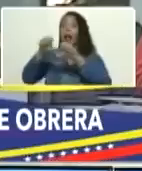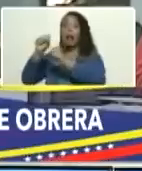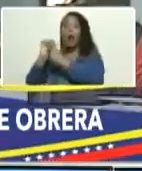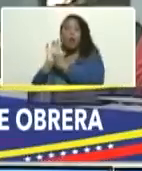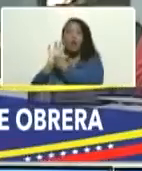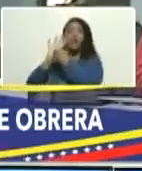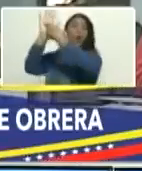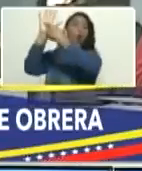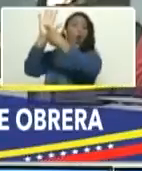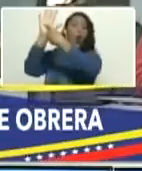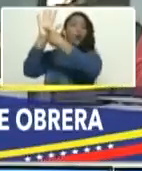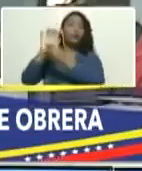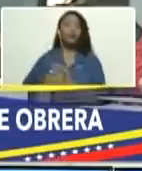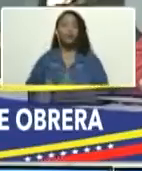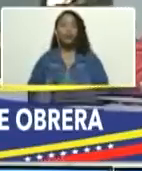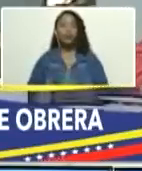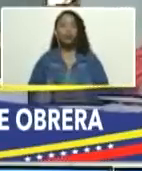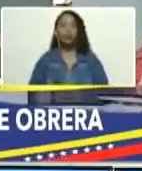sus peleles.